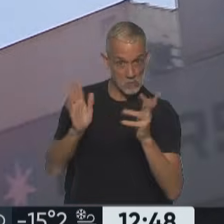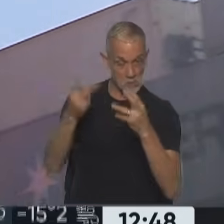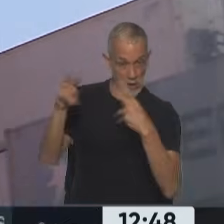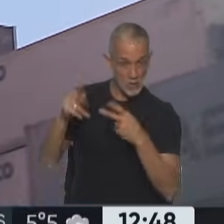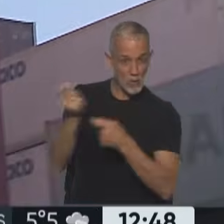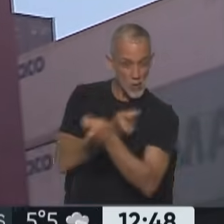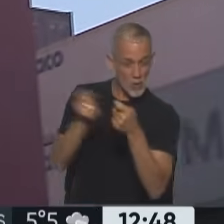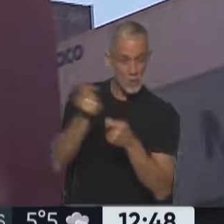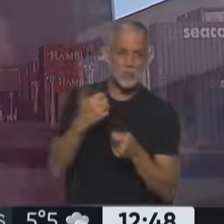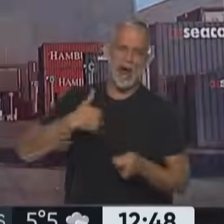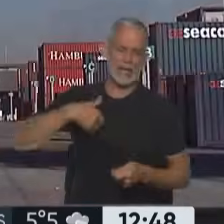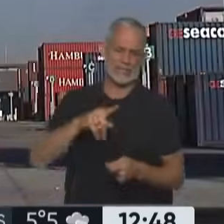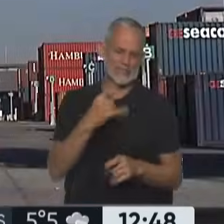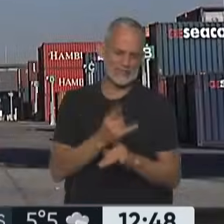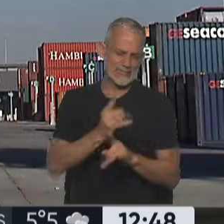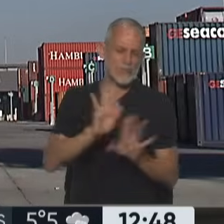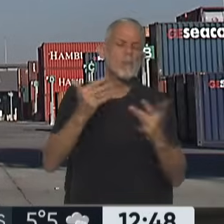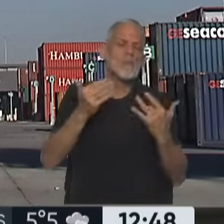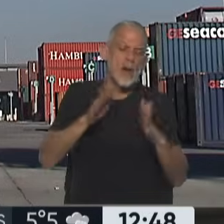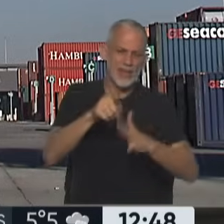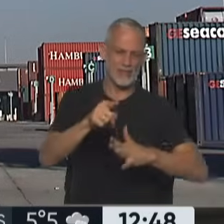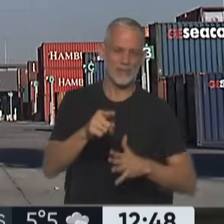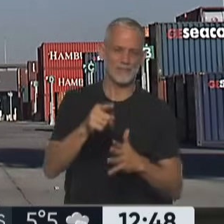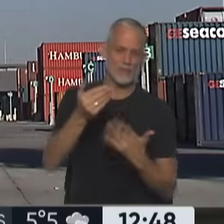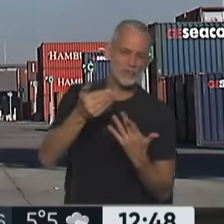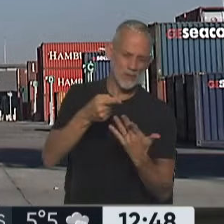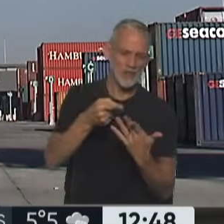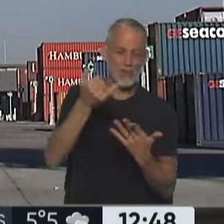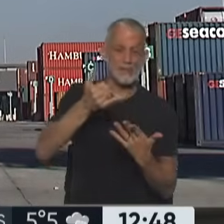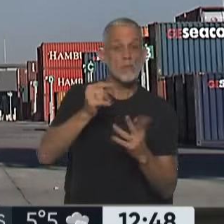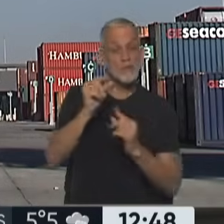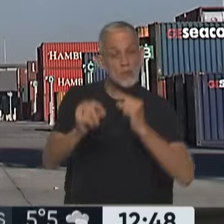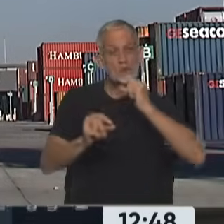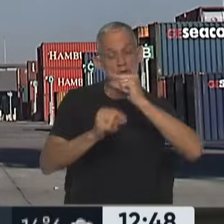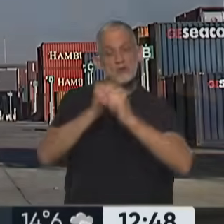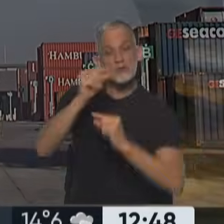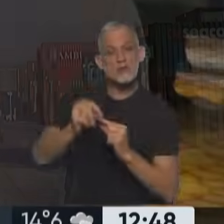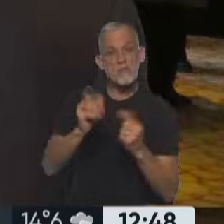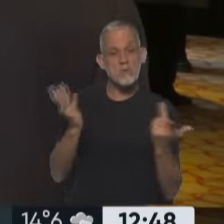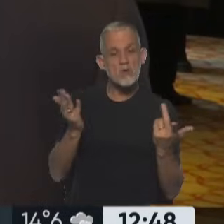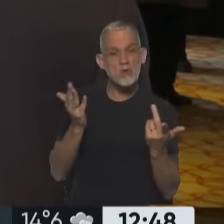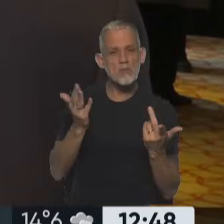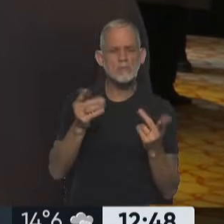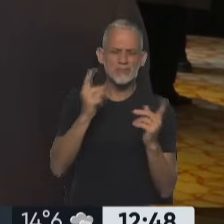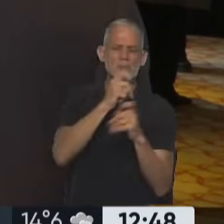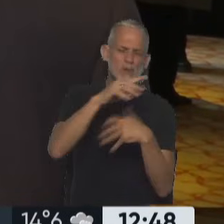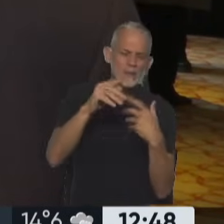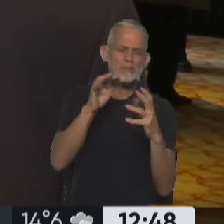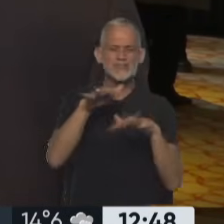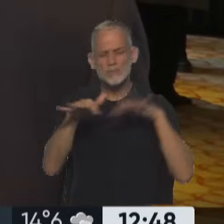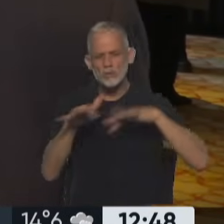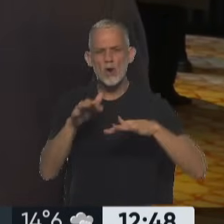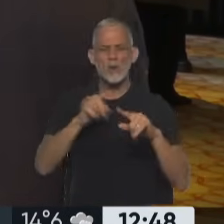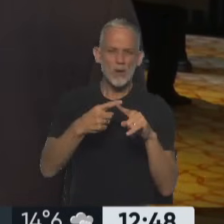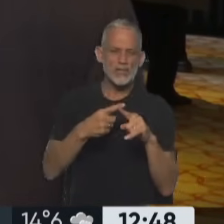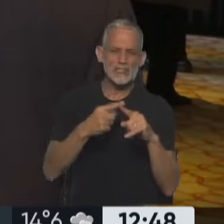una potencialidad enorme como siempre decimos Este pero de a poquito a pesar de los avatares políticos el